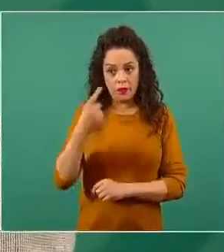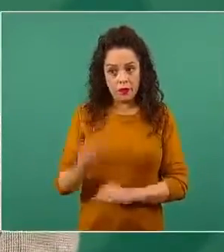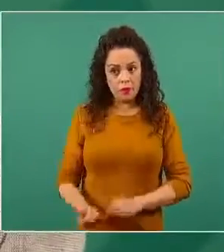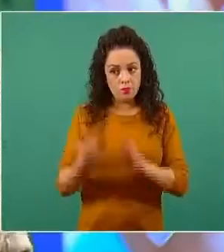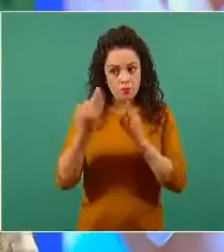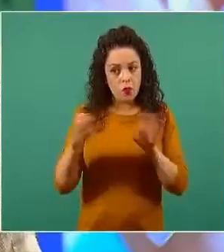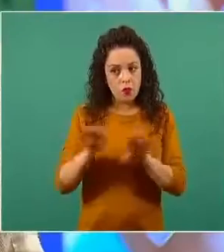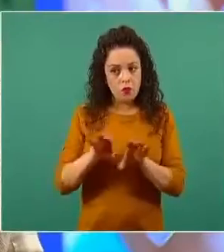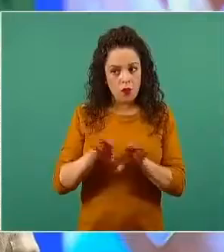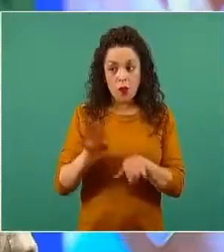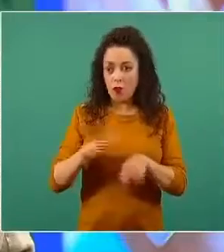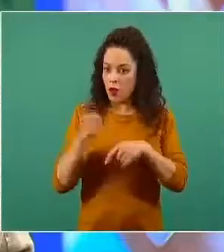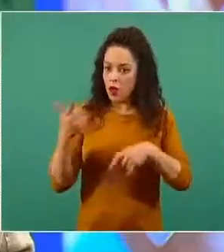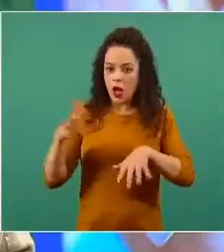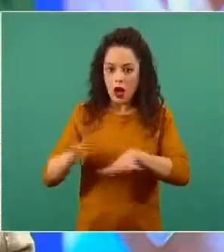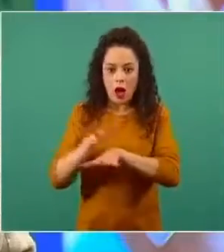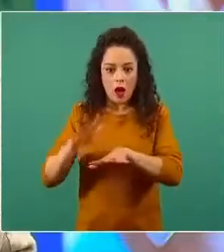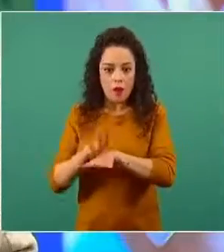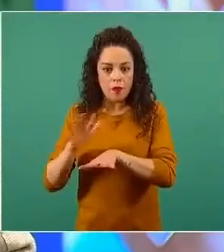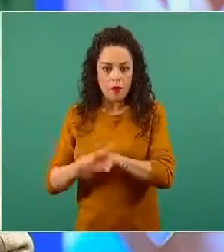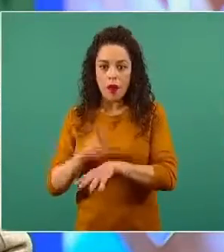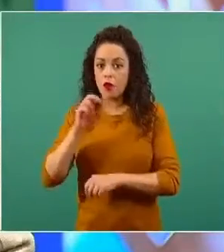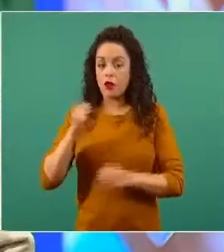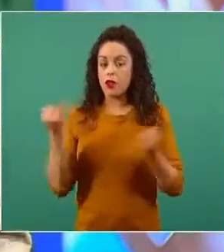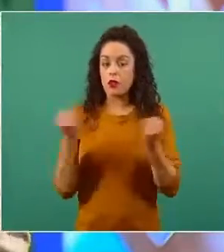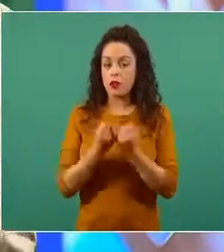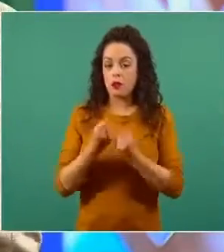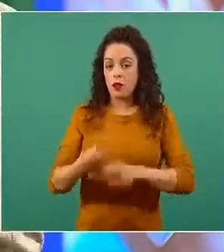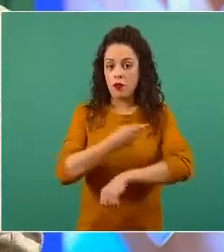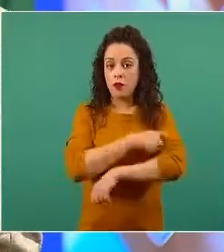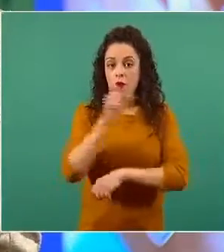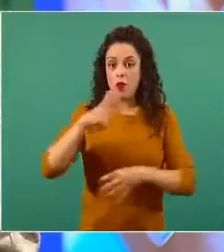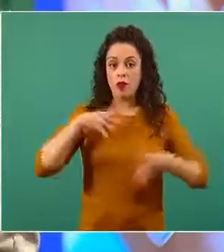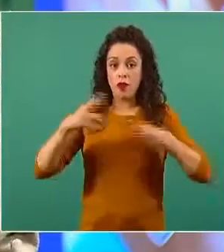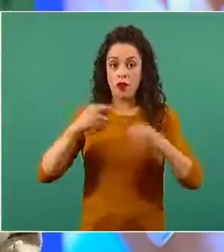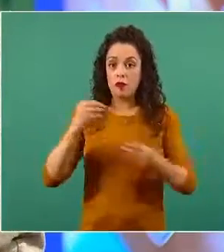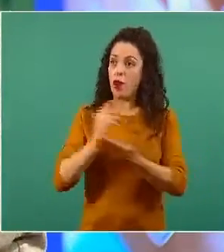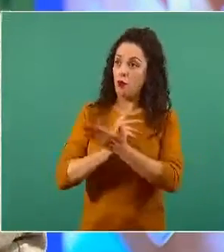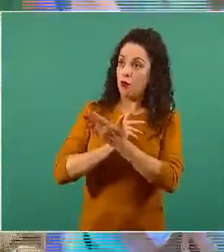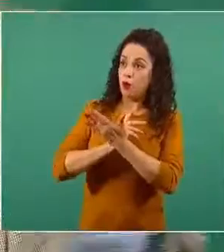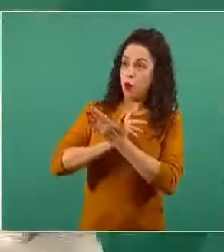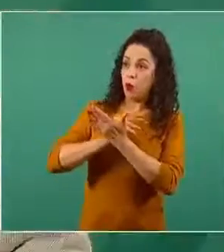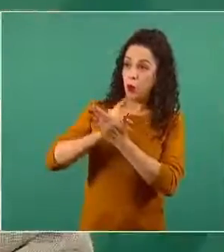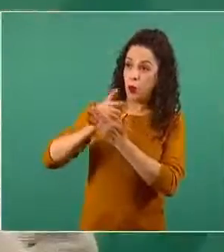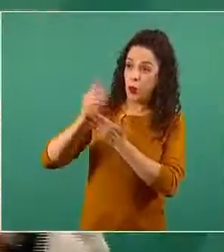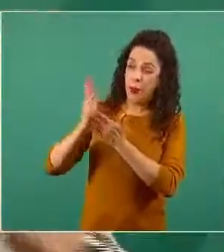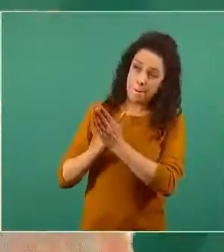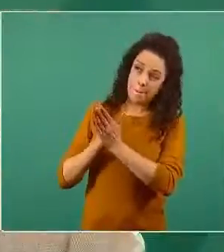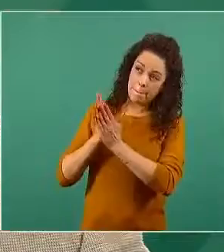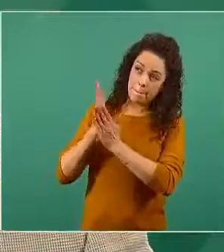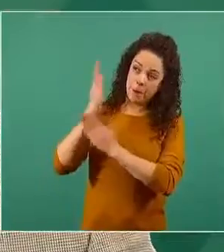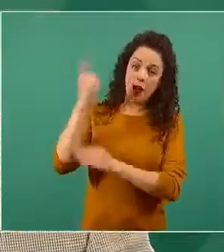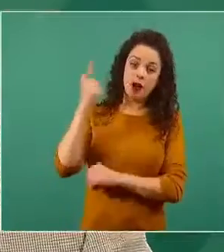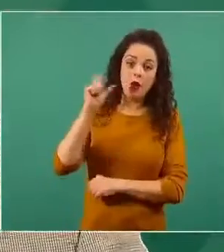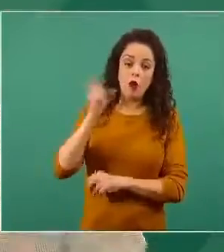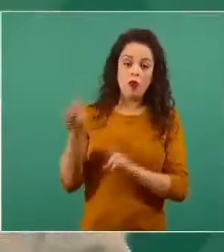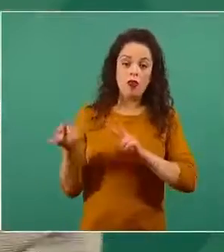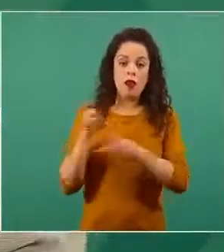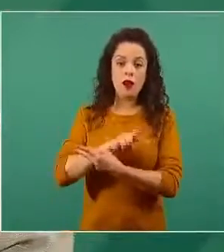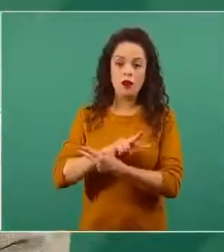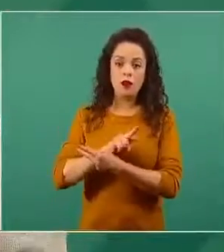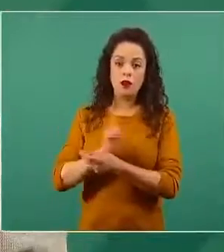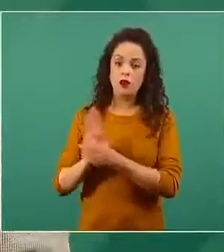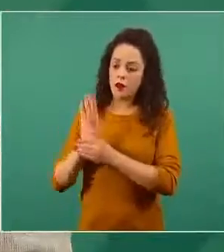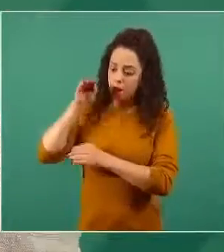cambiante. No es lo mismo vacunar cuando la epidemia va hacia arriba, creciendo, que cuando la epidemia va a la baja. No